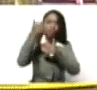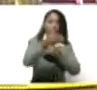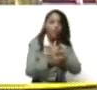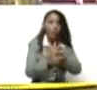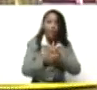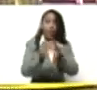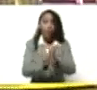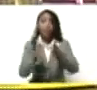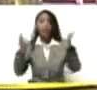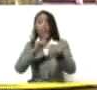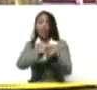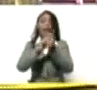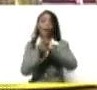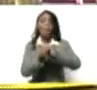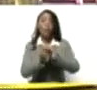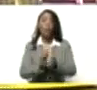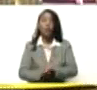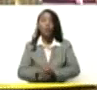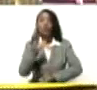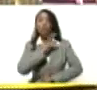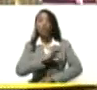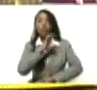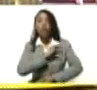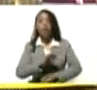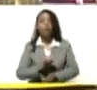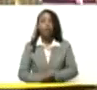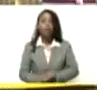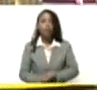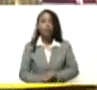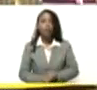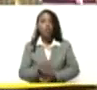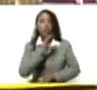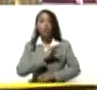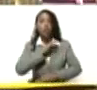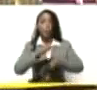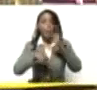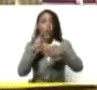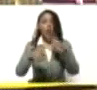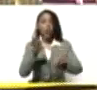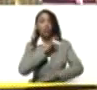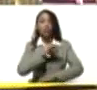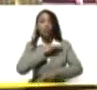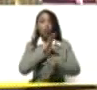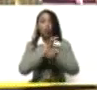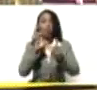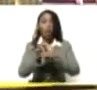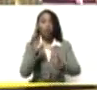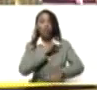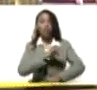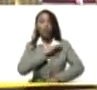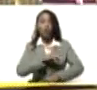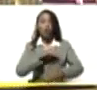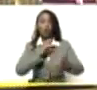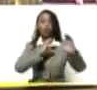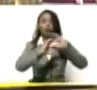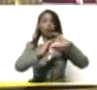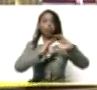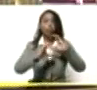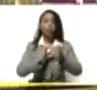grandes cambios sociales, sociopolíticos, socioculturales,